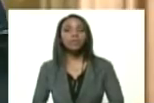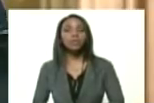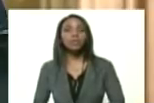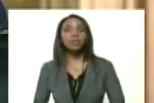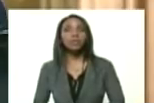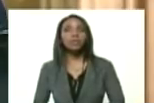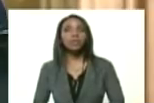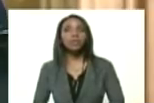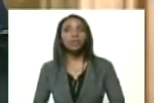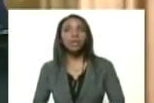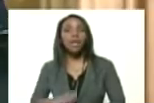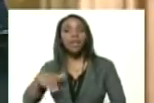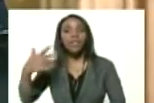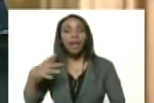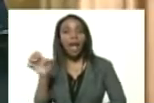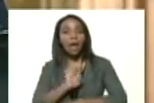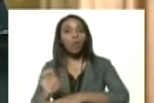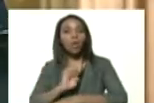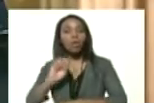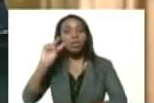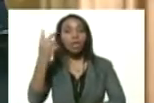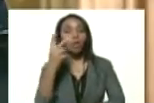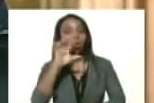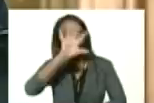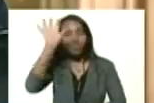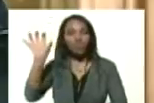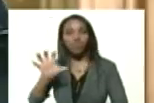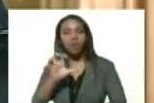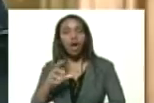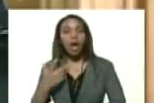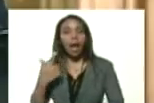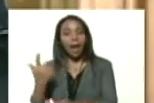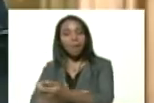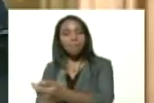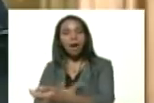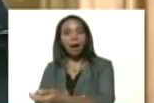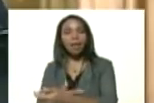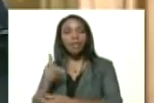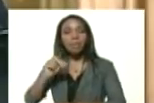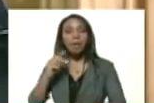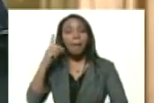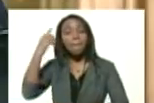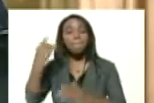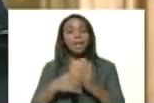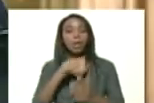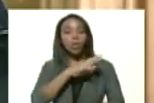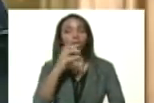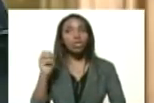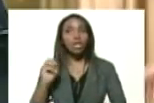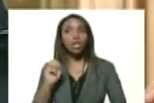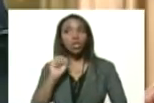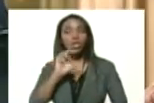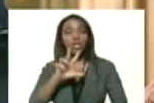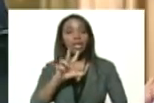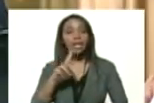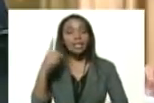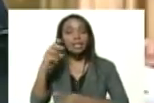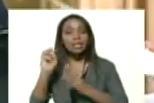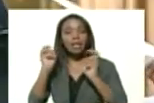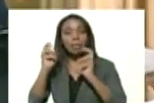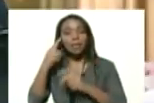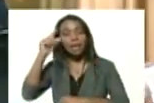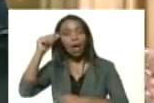y viene ecuador segundo país nuestra hermana ecuador 1403 casos al día de hoy